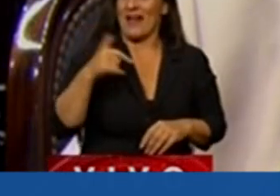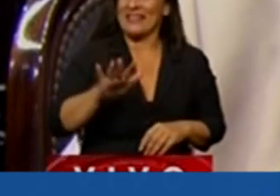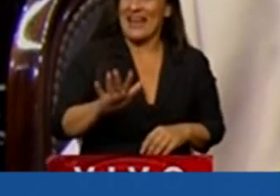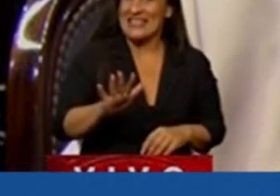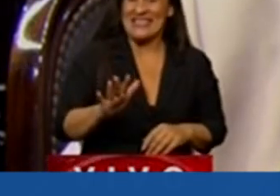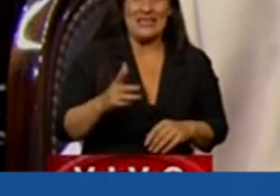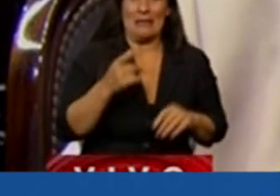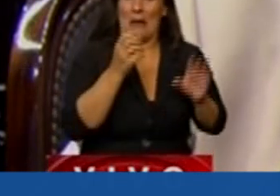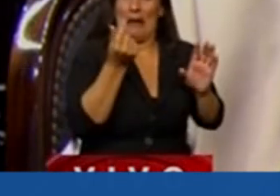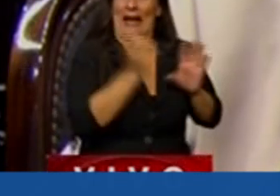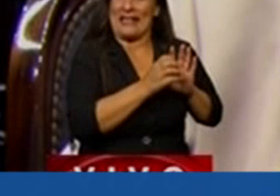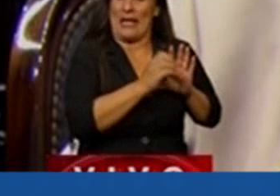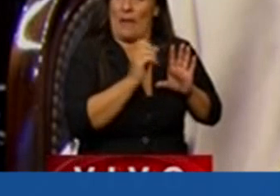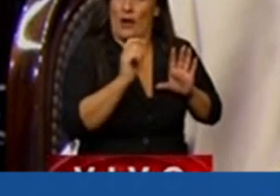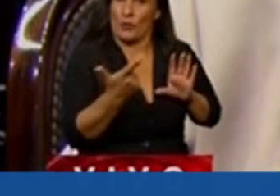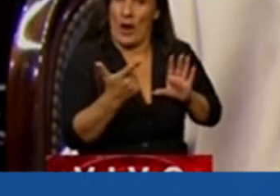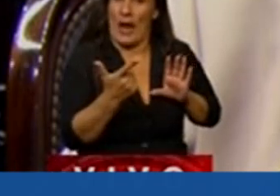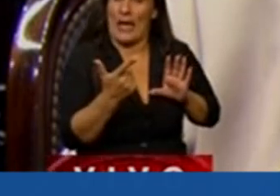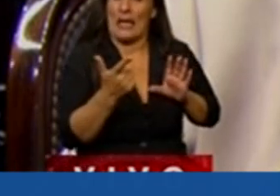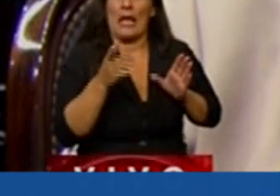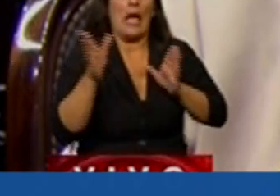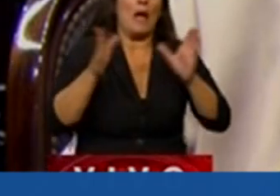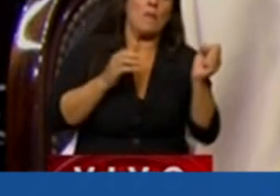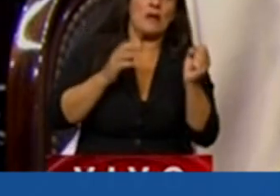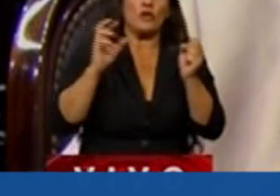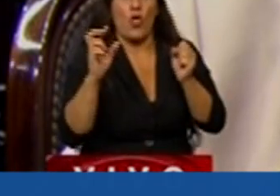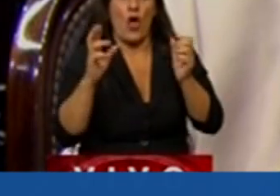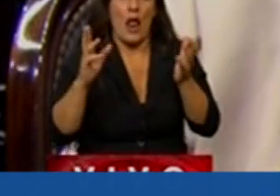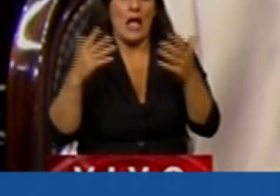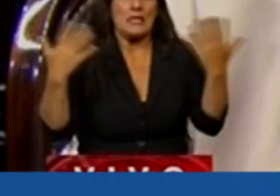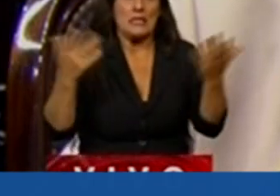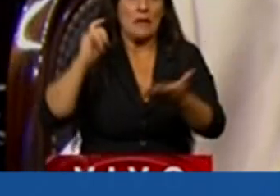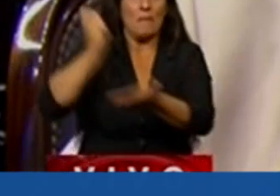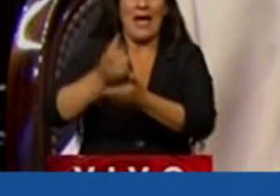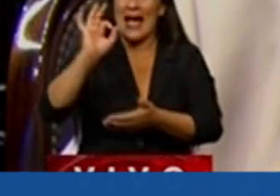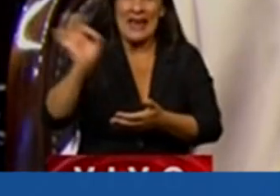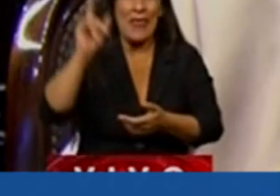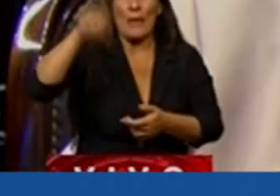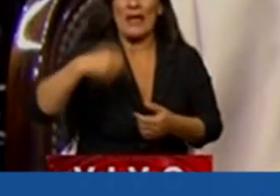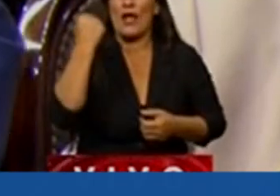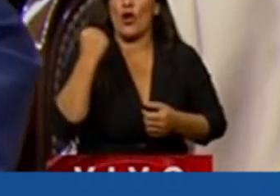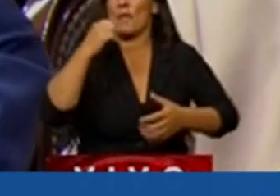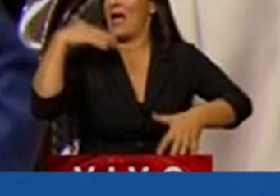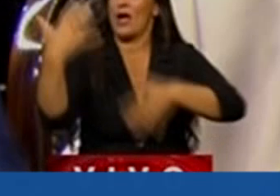sin reservas, caer en default significa provocar un colapso económico y un colapso social.